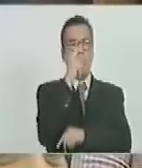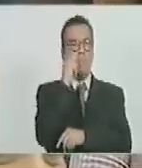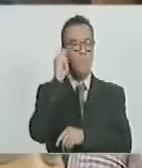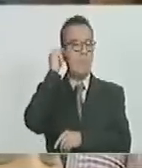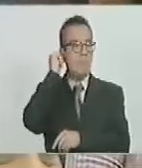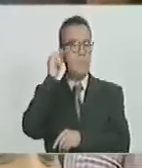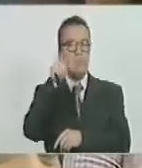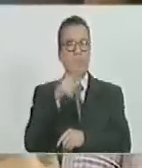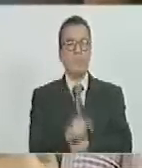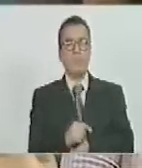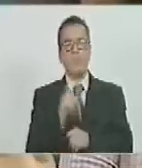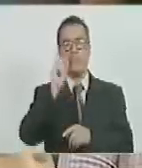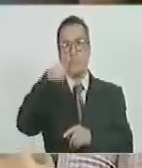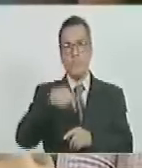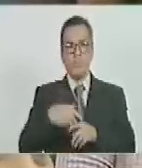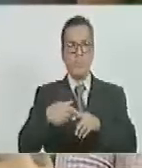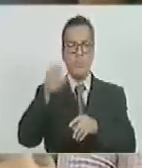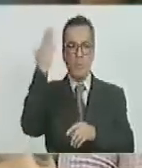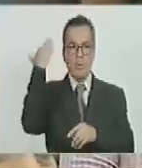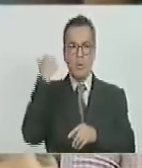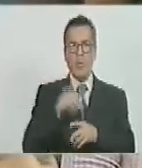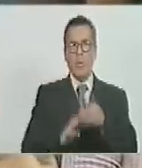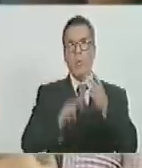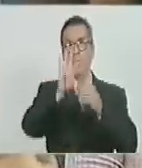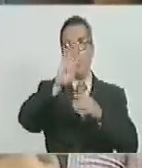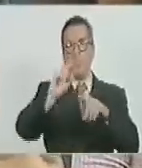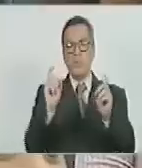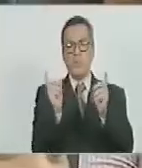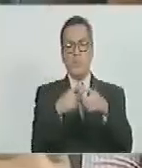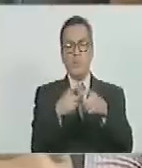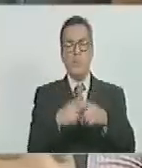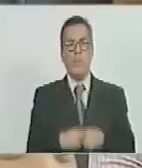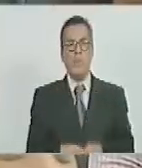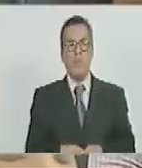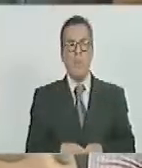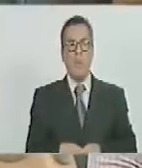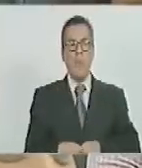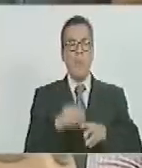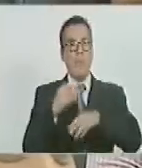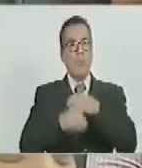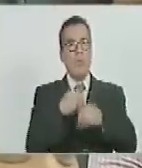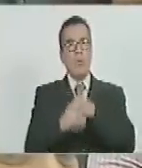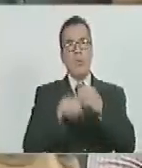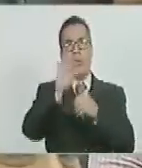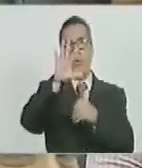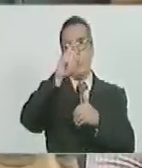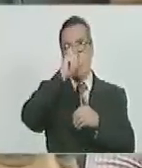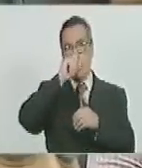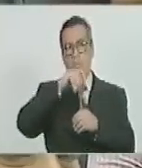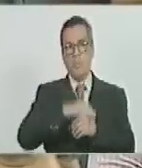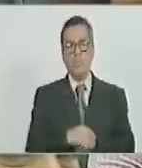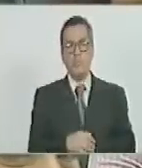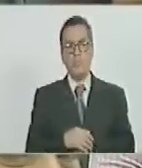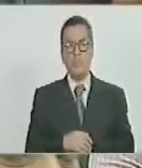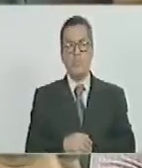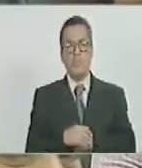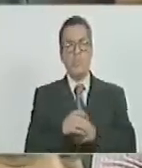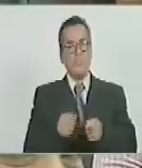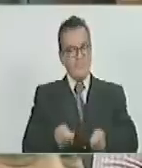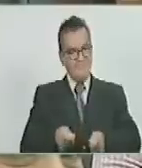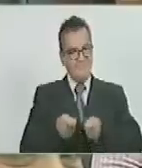diputados. Bueno, también el pasado 4 de agosto se cumplieron 5 años del